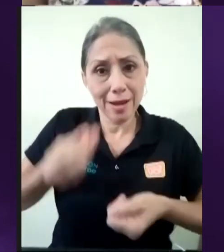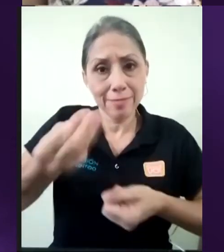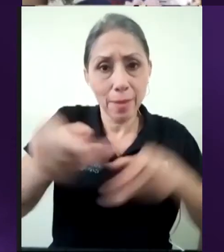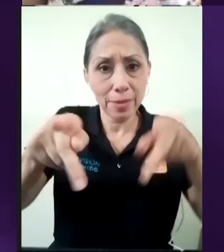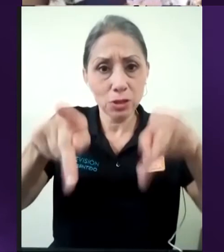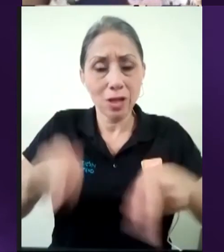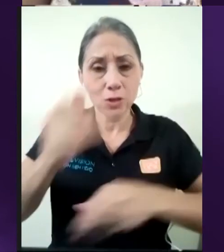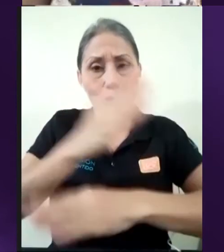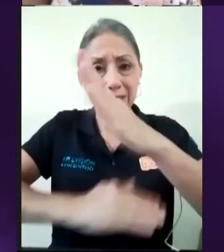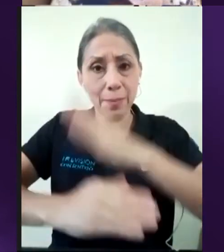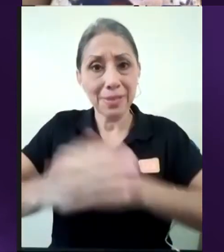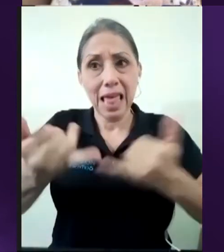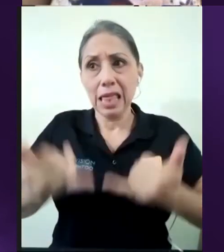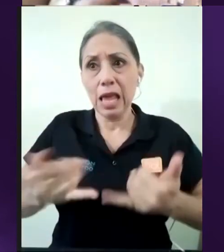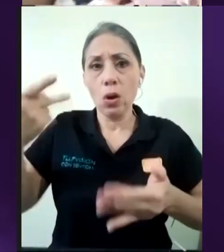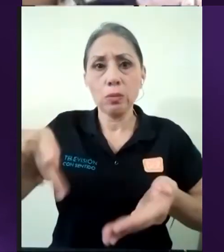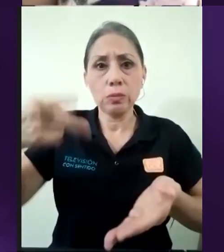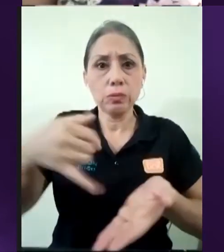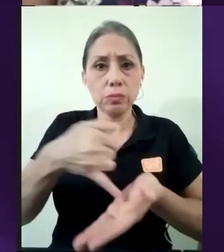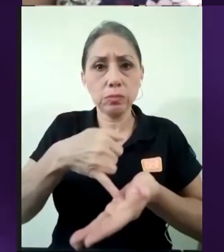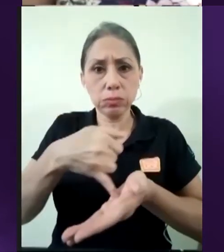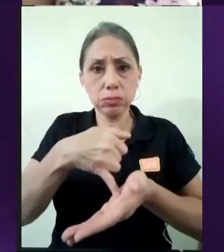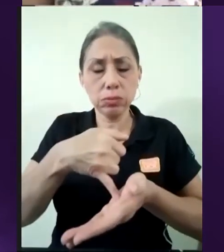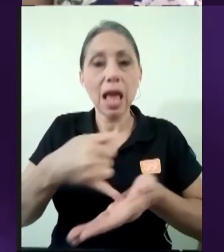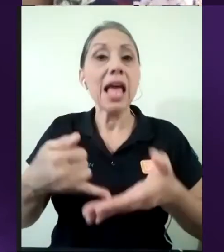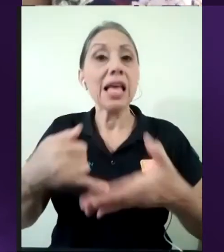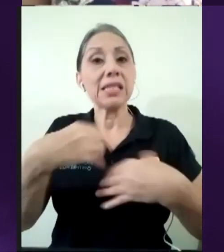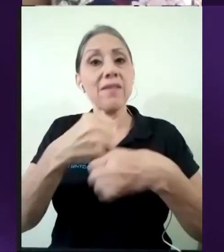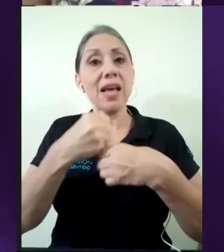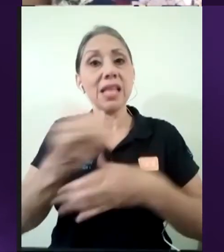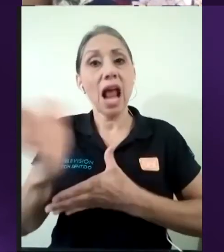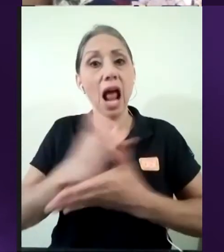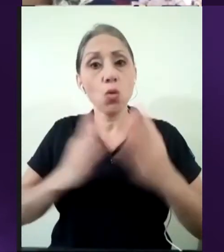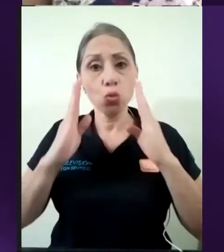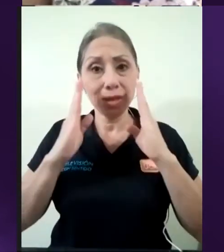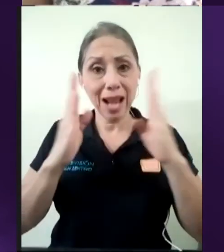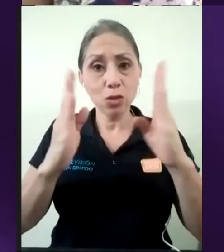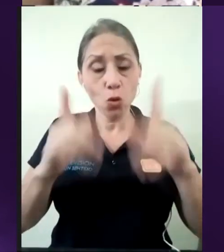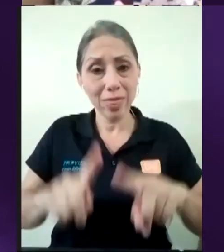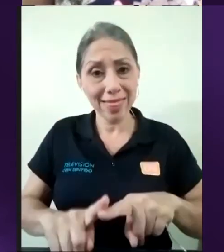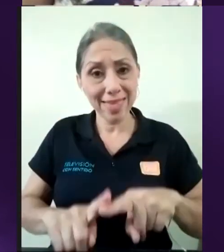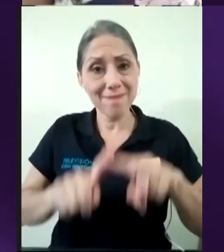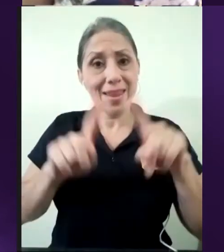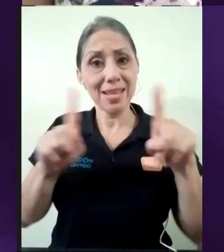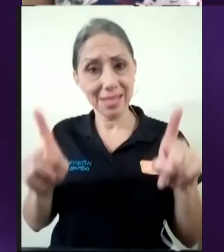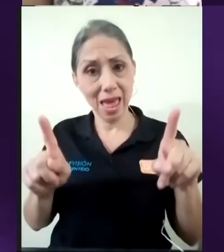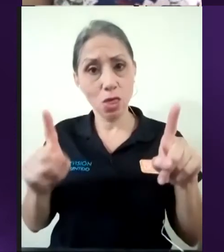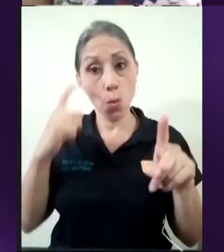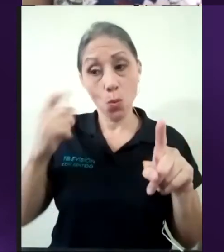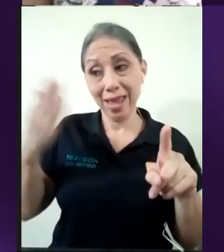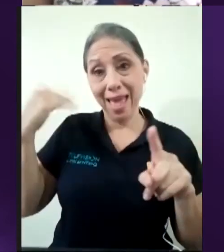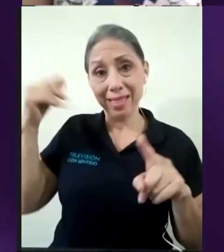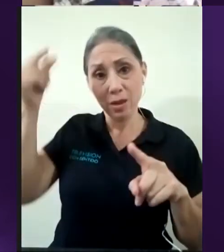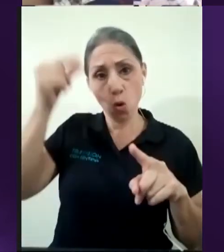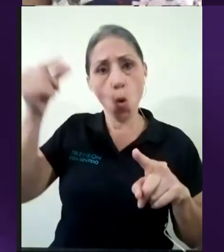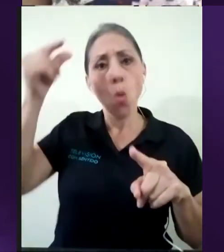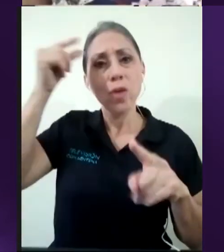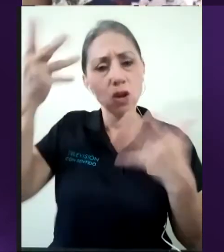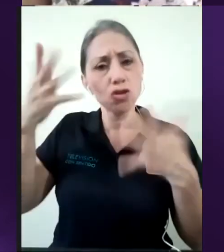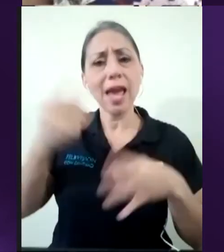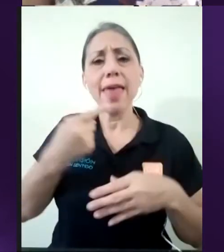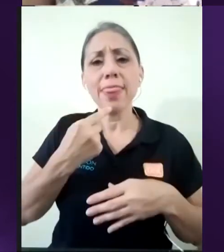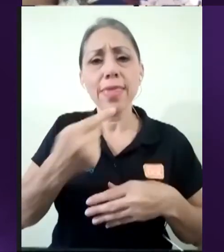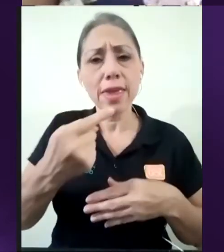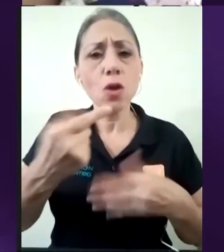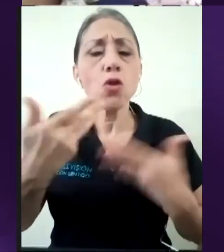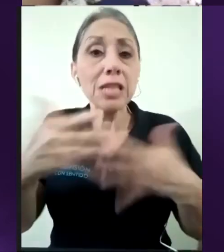vulnerabilidad. Se va a hacer un trato diferenciado, ¿verdad? Porque el gobierno ha anunciado que se van a atender a un porcentaje de familias